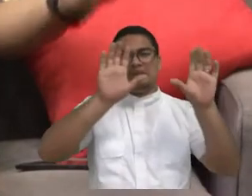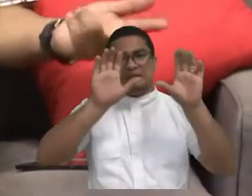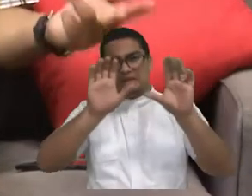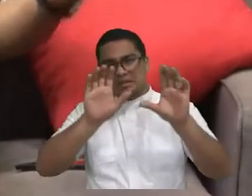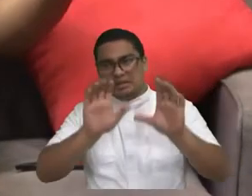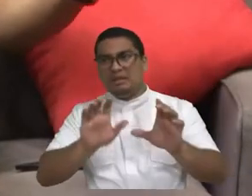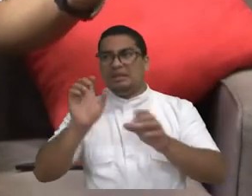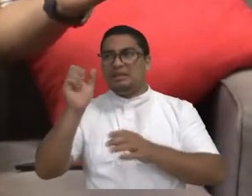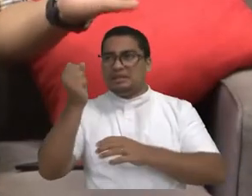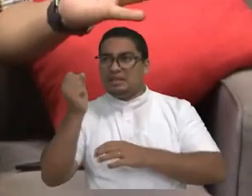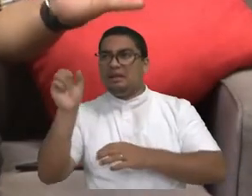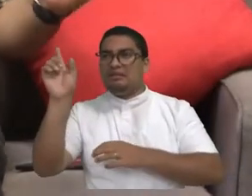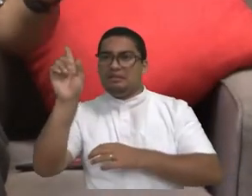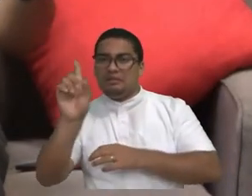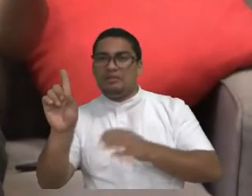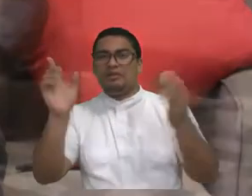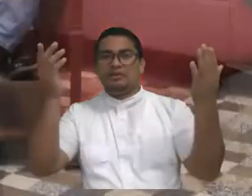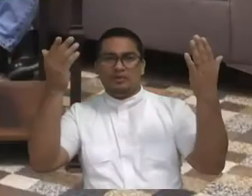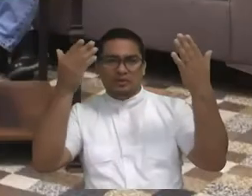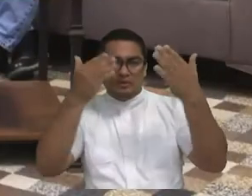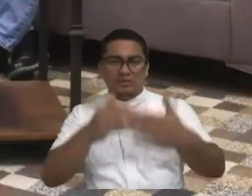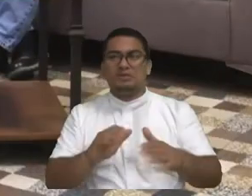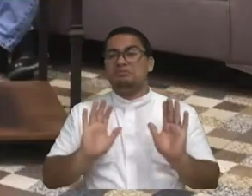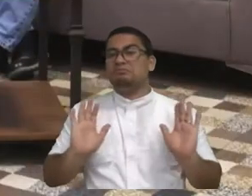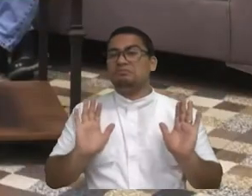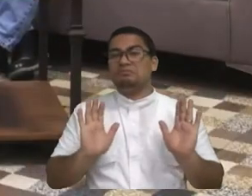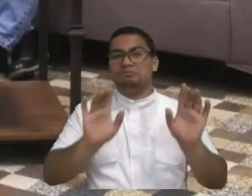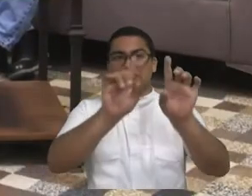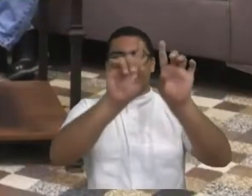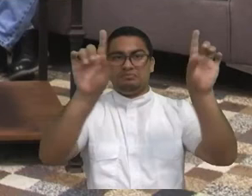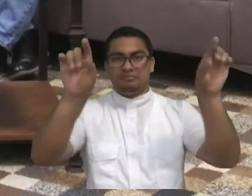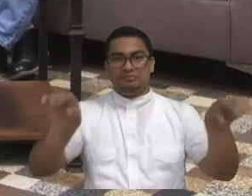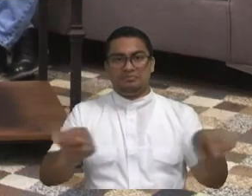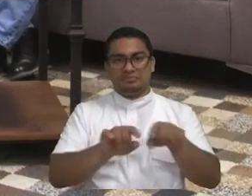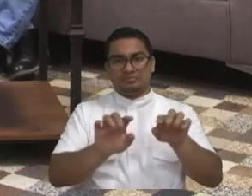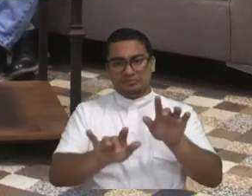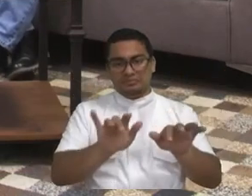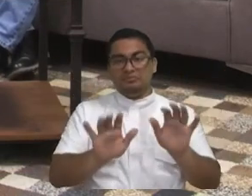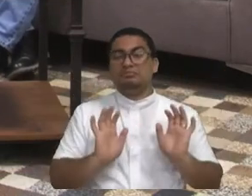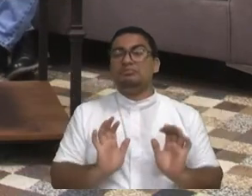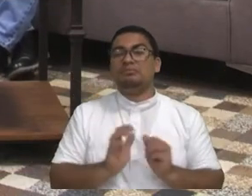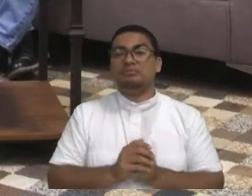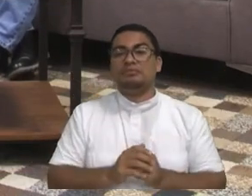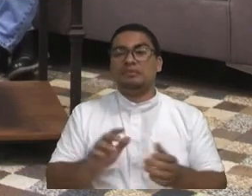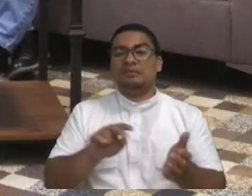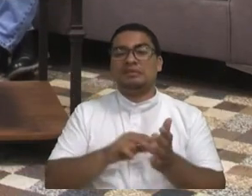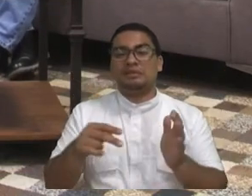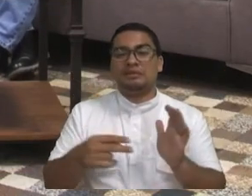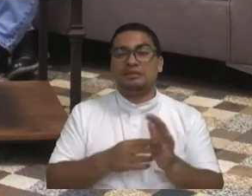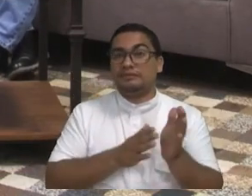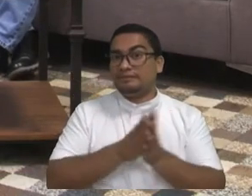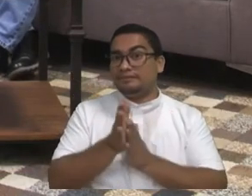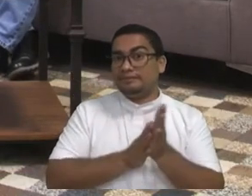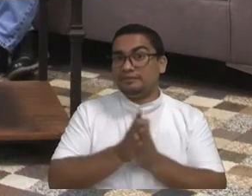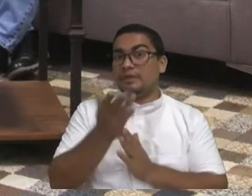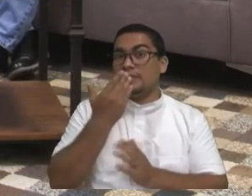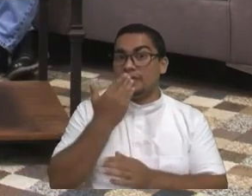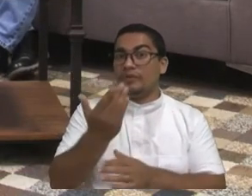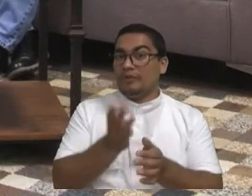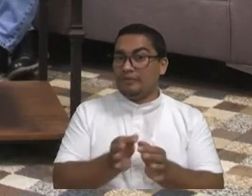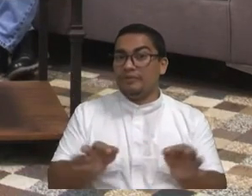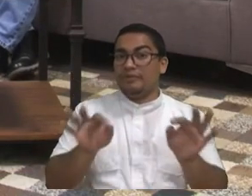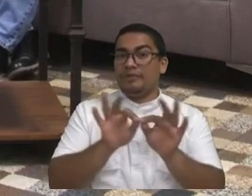sabatino dominical nocturno bueno y también en línea vale entonces es una oportunidad bastante importante no